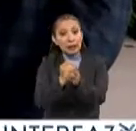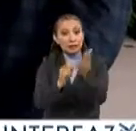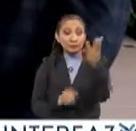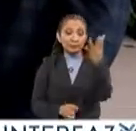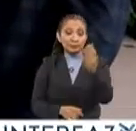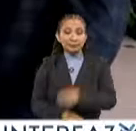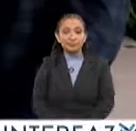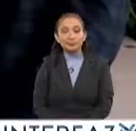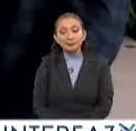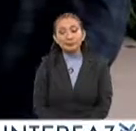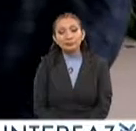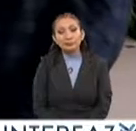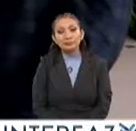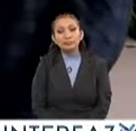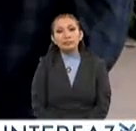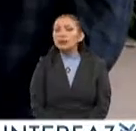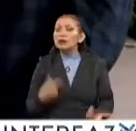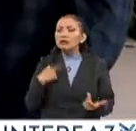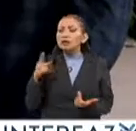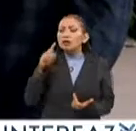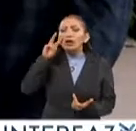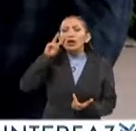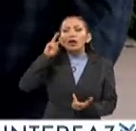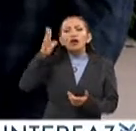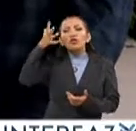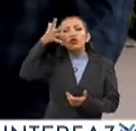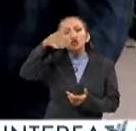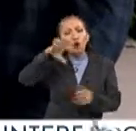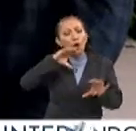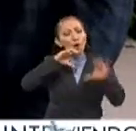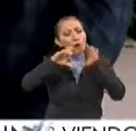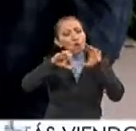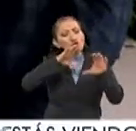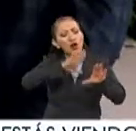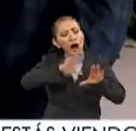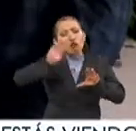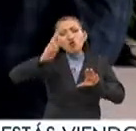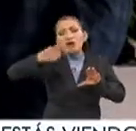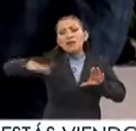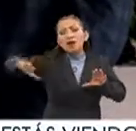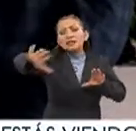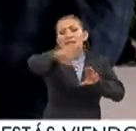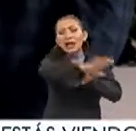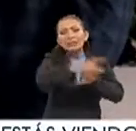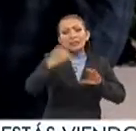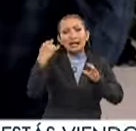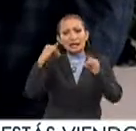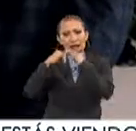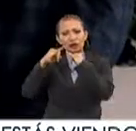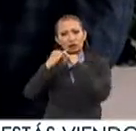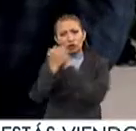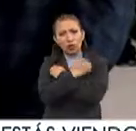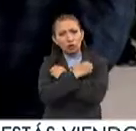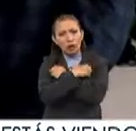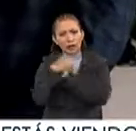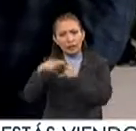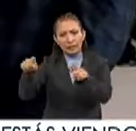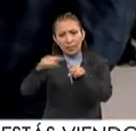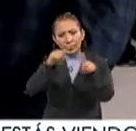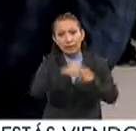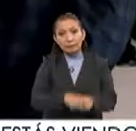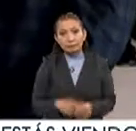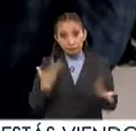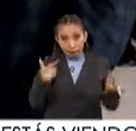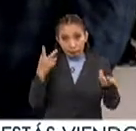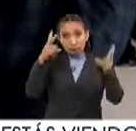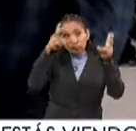investigación. ¿Cómo se ve el futuro para la comunicación universitaria y de las instituciones educativas? En cuanto a la